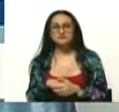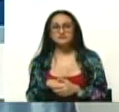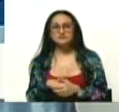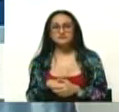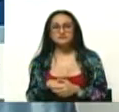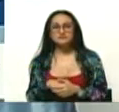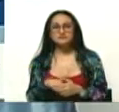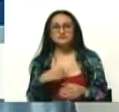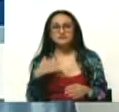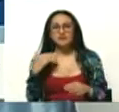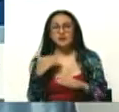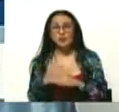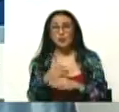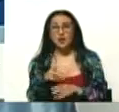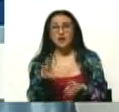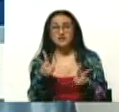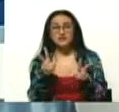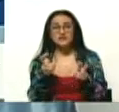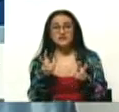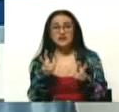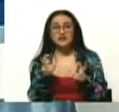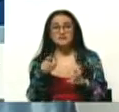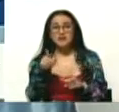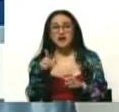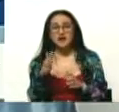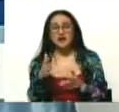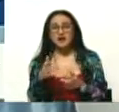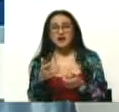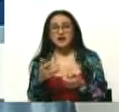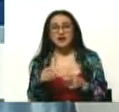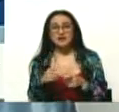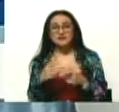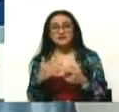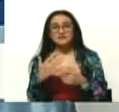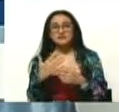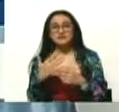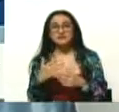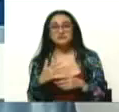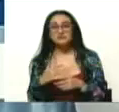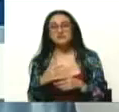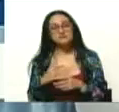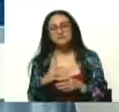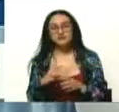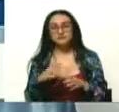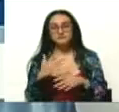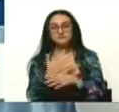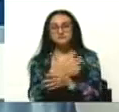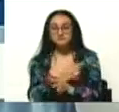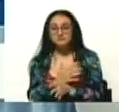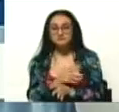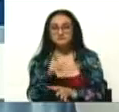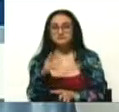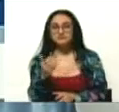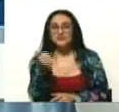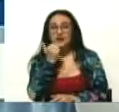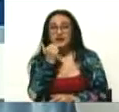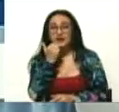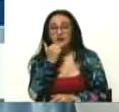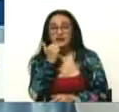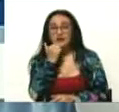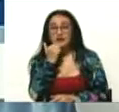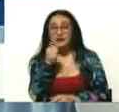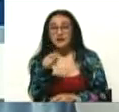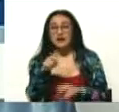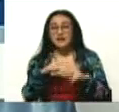Así el acto haya sido supuestamente sin haberse consumado, solamente actos lascivos, eso